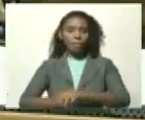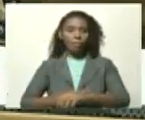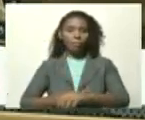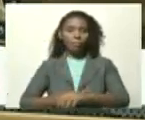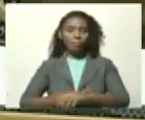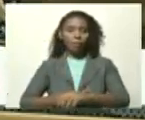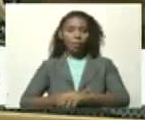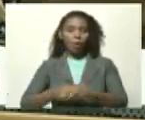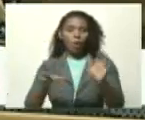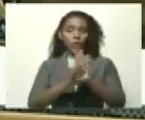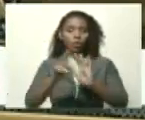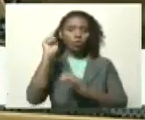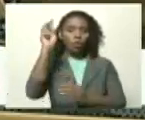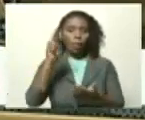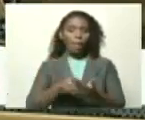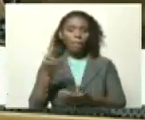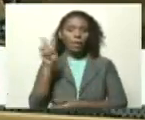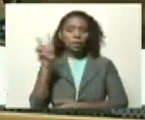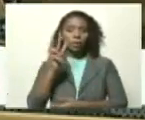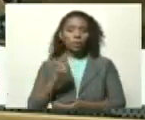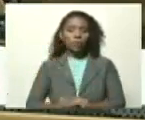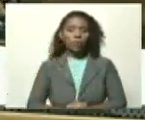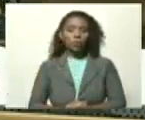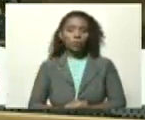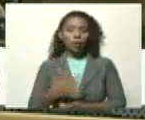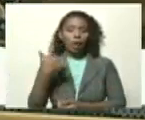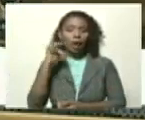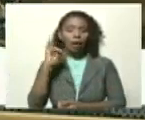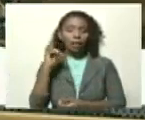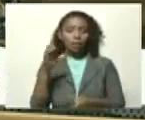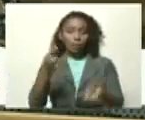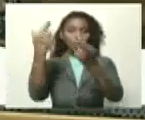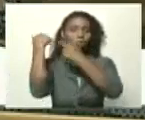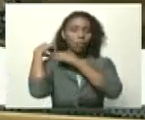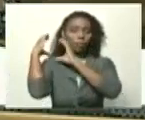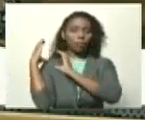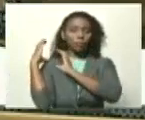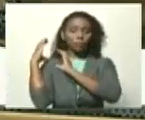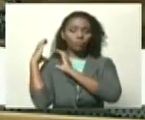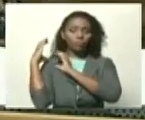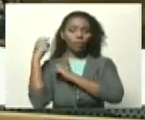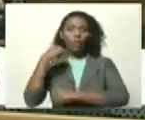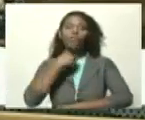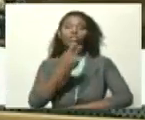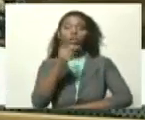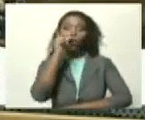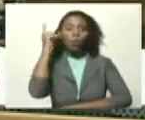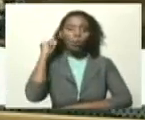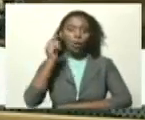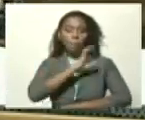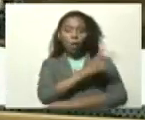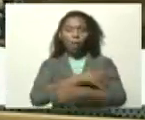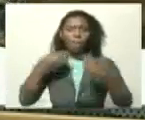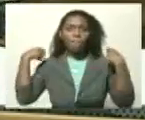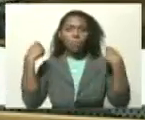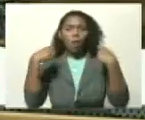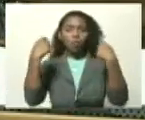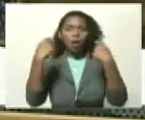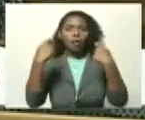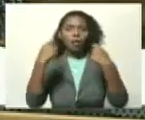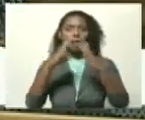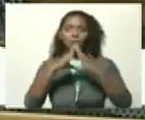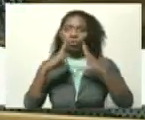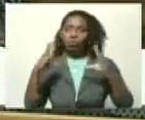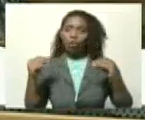constitucional 2022 estará a cargo de los voceros y voceras del Poder Popular. Es